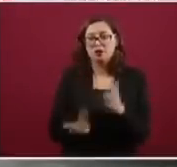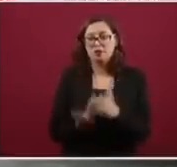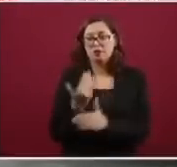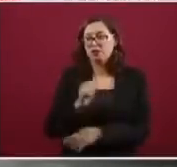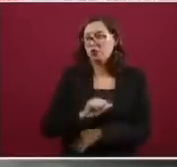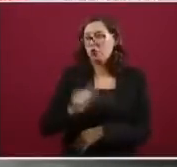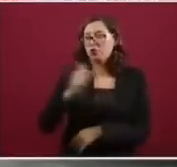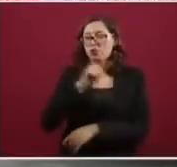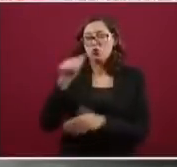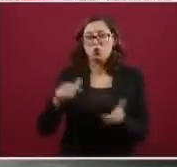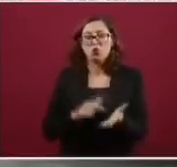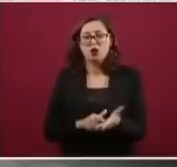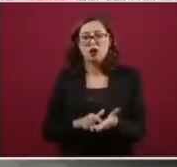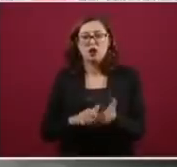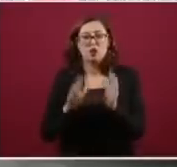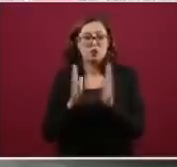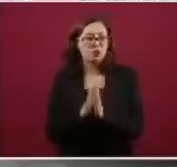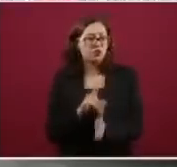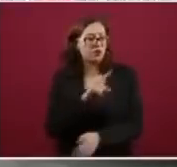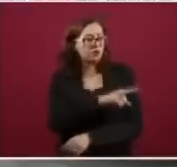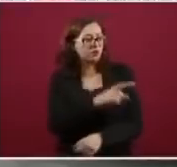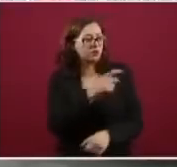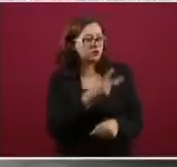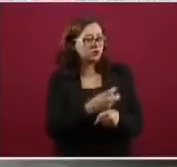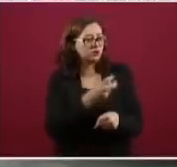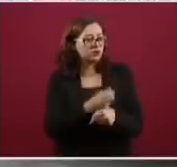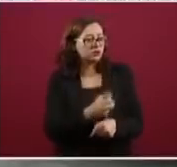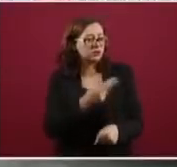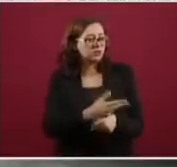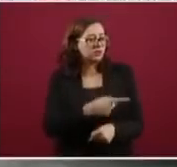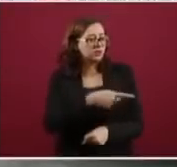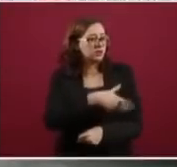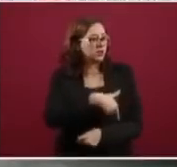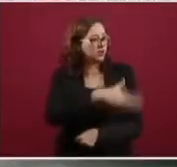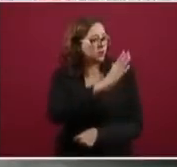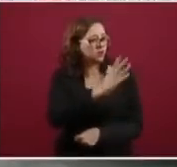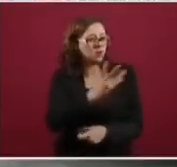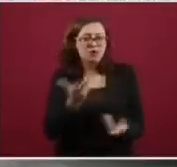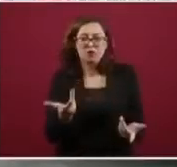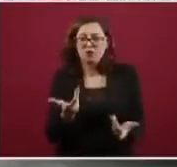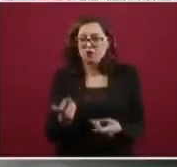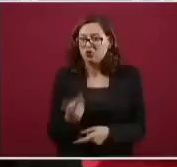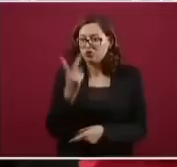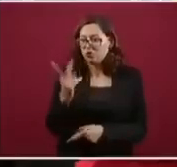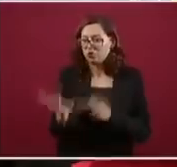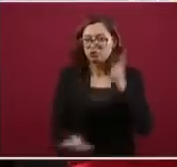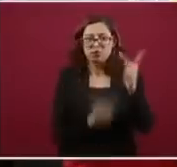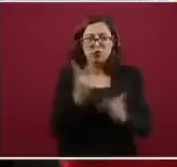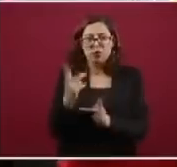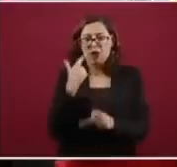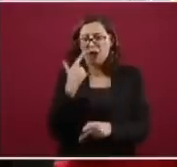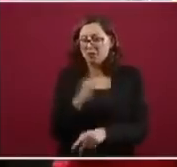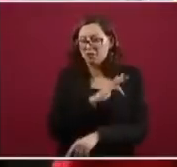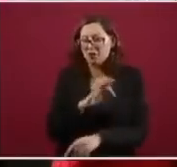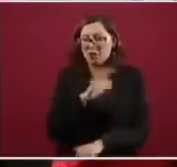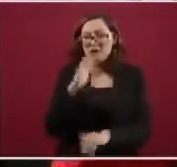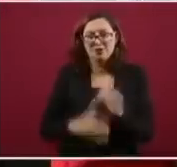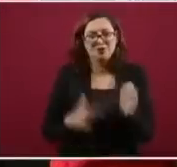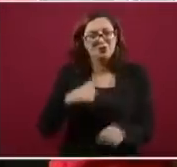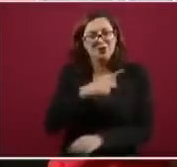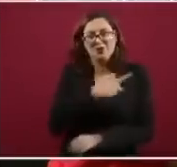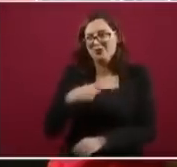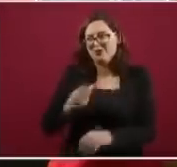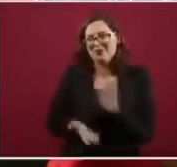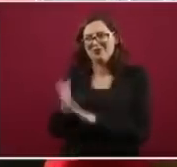pido a su secretario que me vaya a representar allá o las contesta él si quieren hacemos las preguntas y vemos si las podemos terminar una